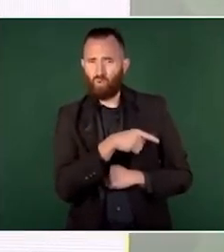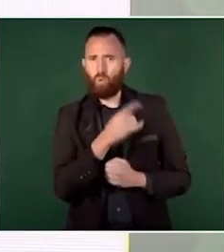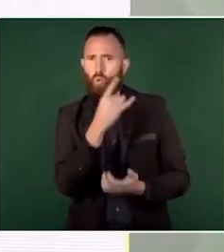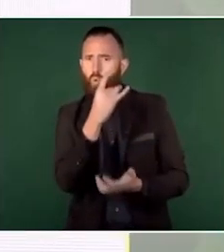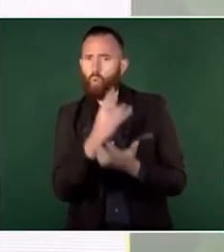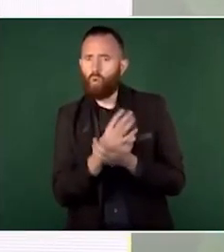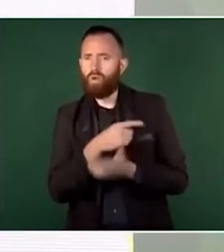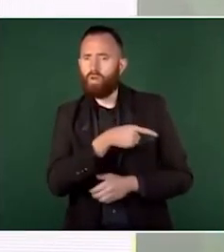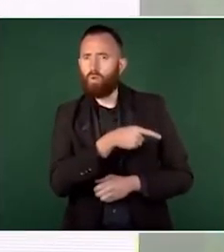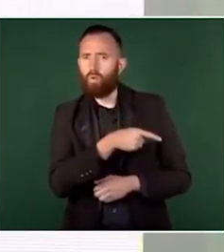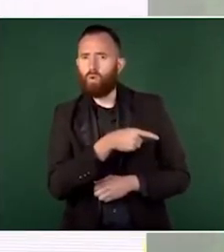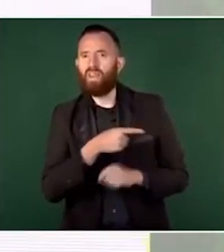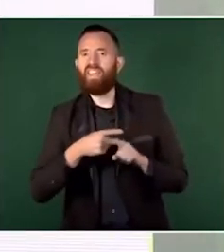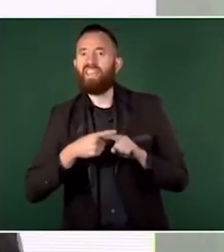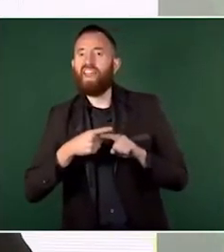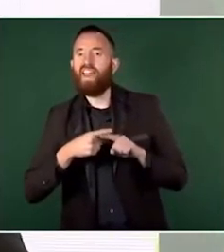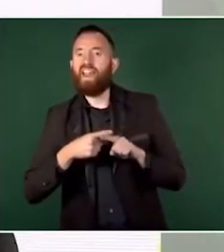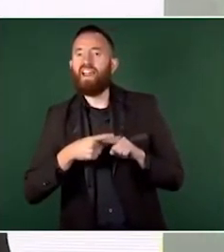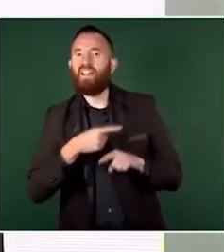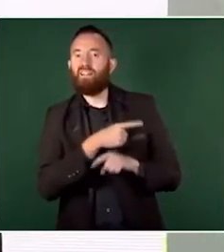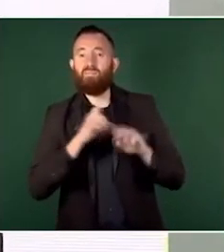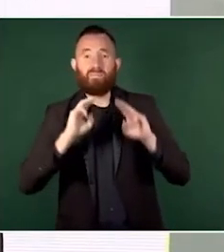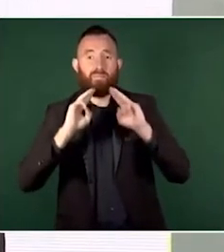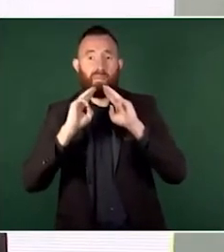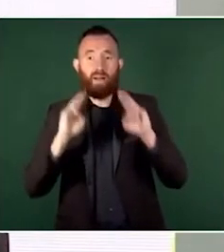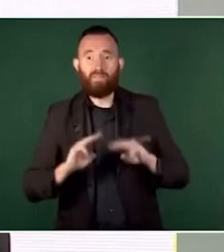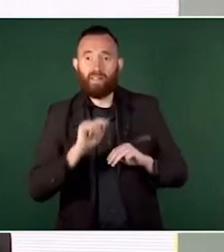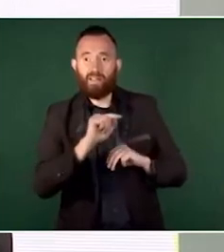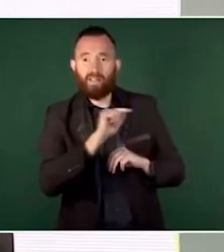el que estaba metido en la mafia,